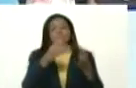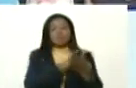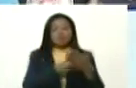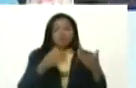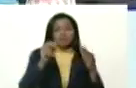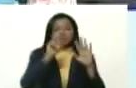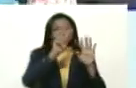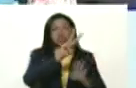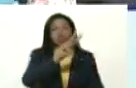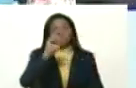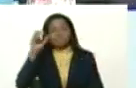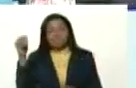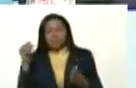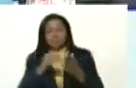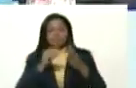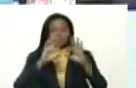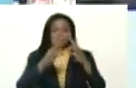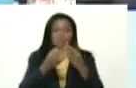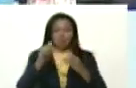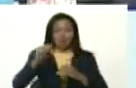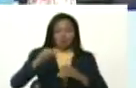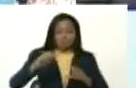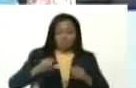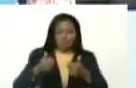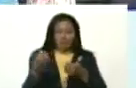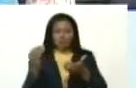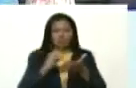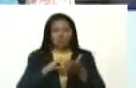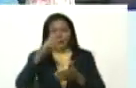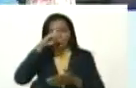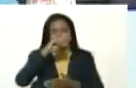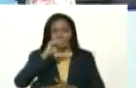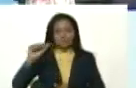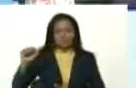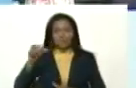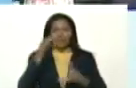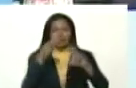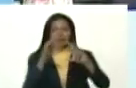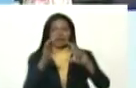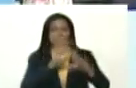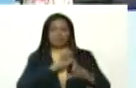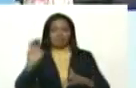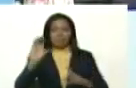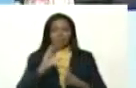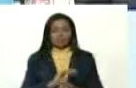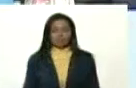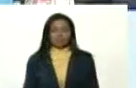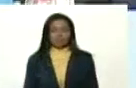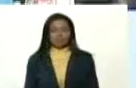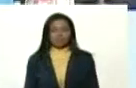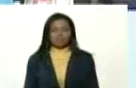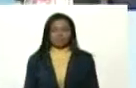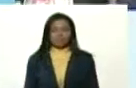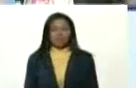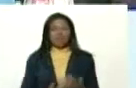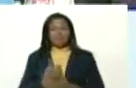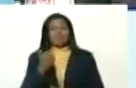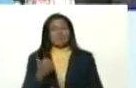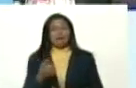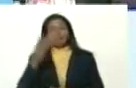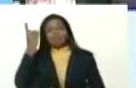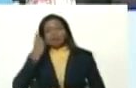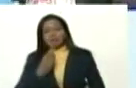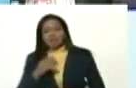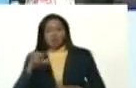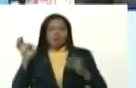6.200.000 familias a partir de hoy, aniversario del carné de la patria. Y además, Darío, Erika,